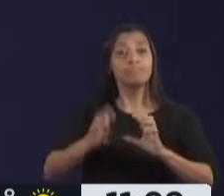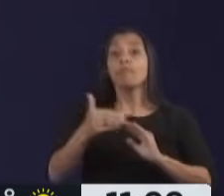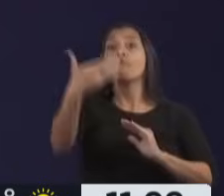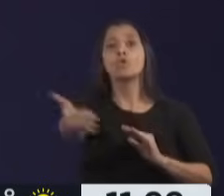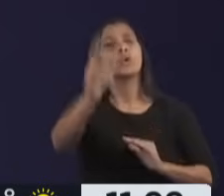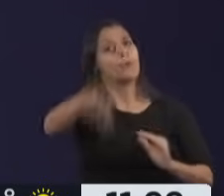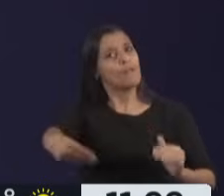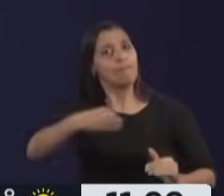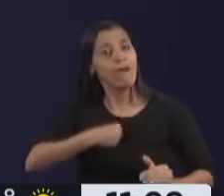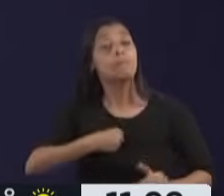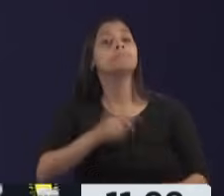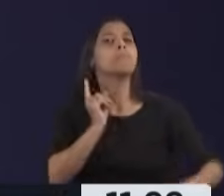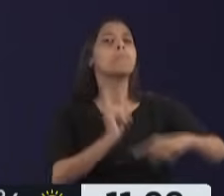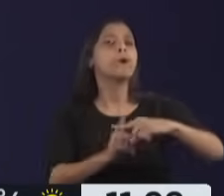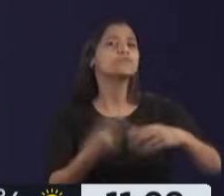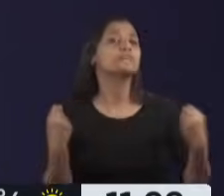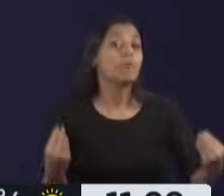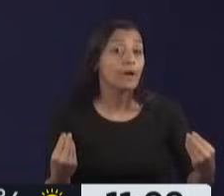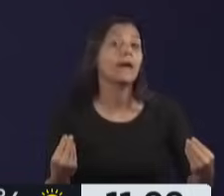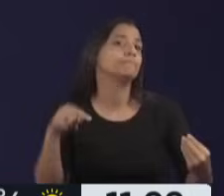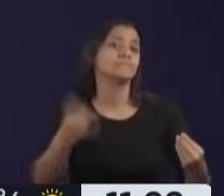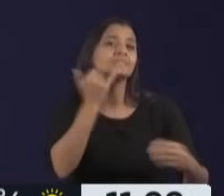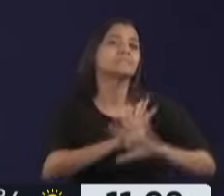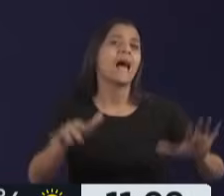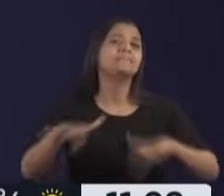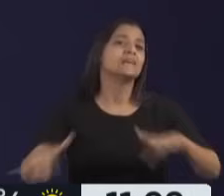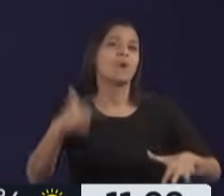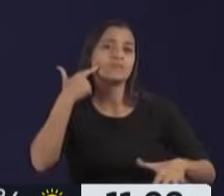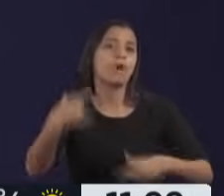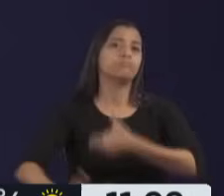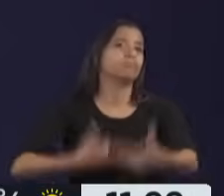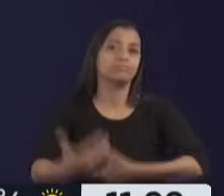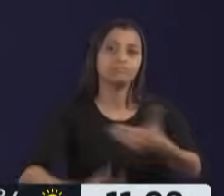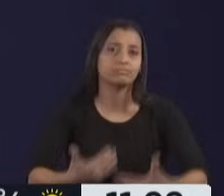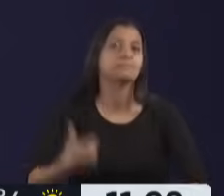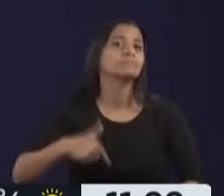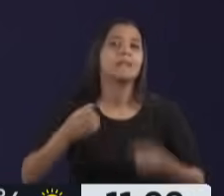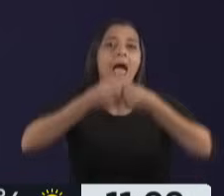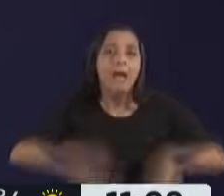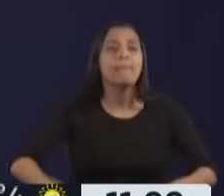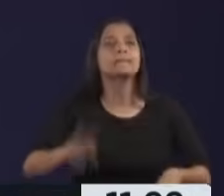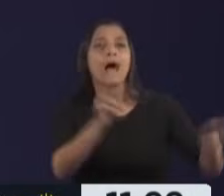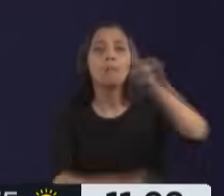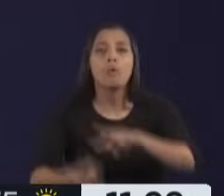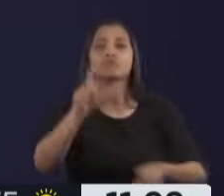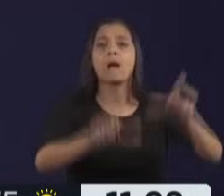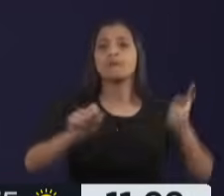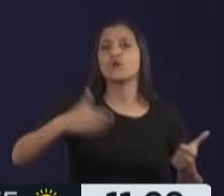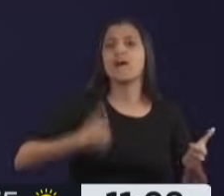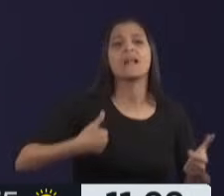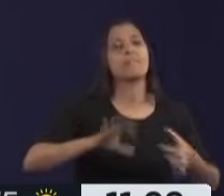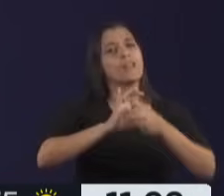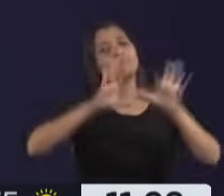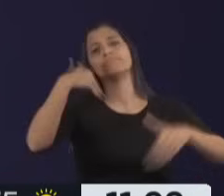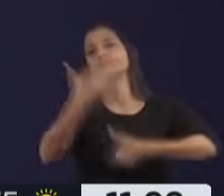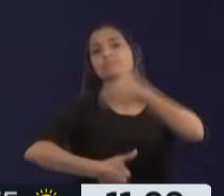Lo bueno es que las cartas, señores, están echadas. La marcha de los argentinos hacia la libertad es